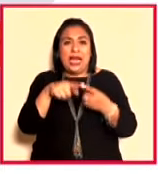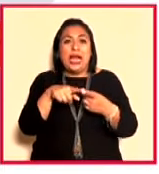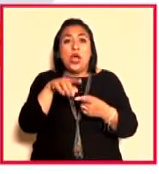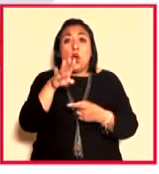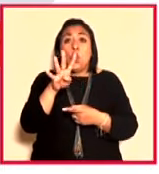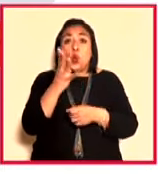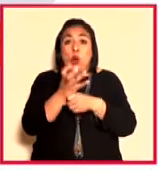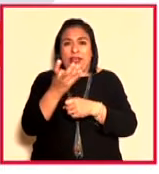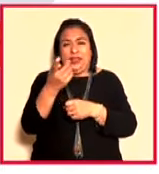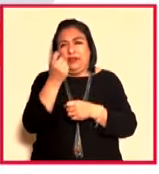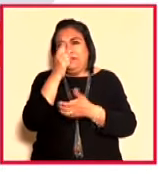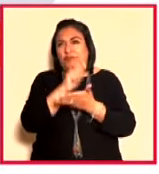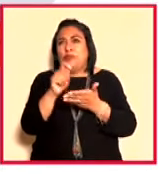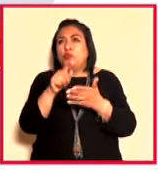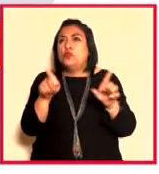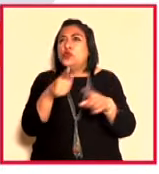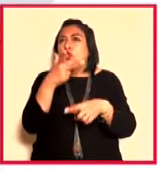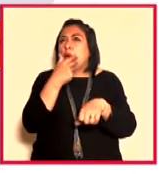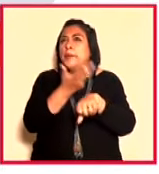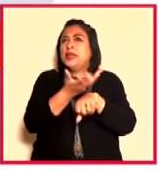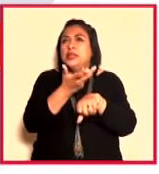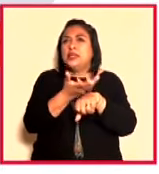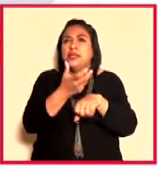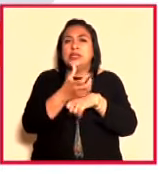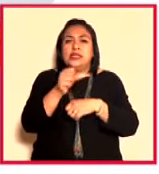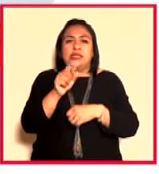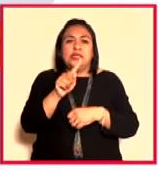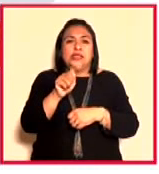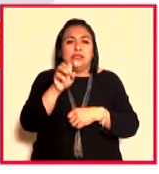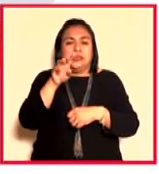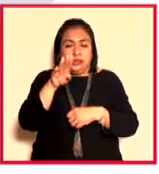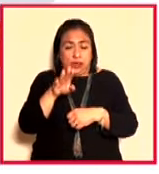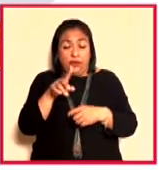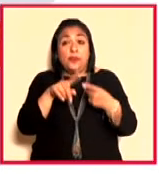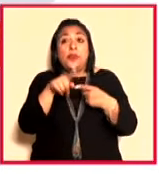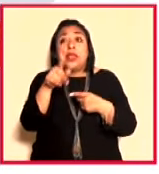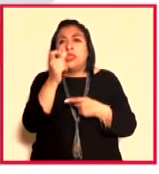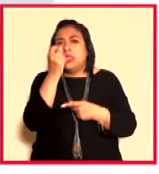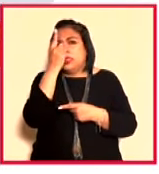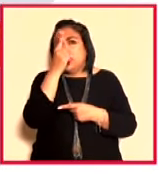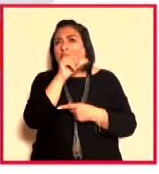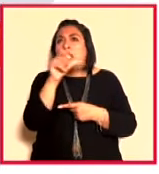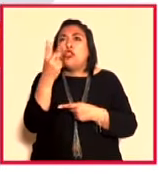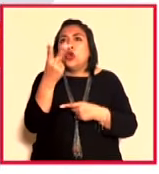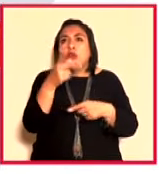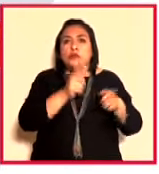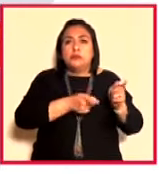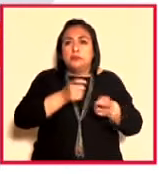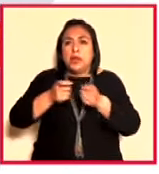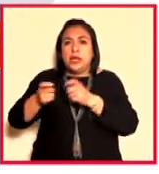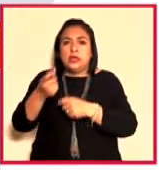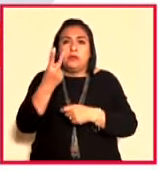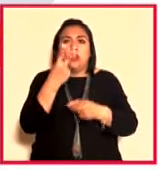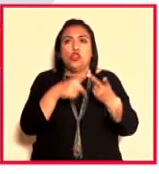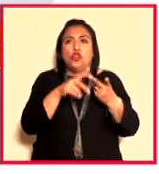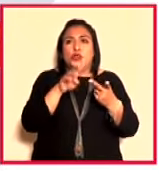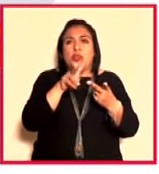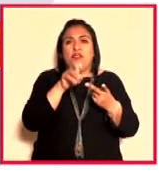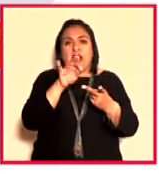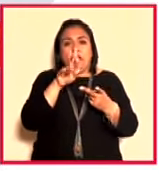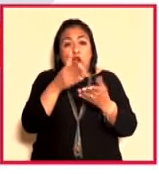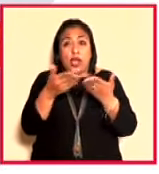pieza compuesta por el músico estadounidense Steve Reich. La obra está destinada para dos marimbas y dos vibráfonos. Ahora,